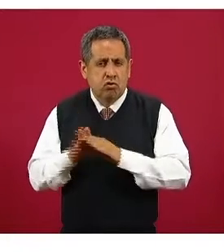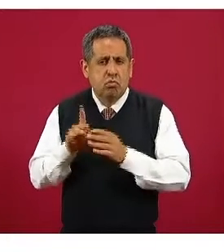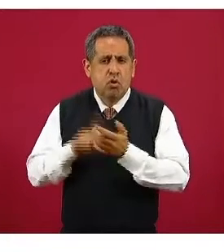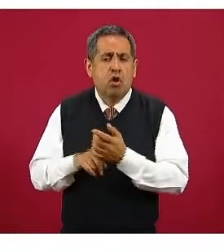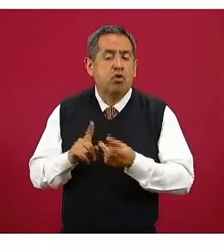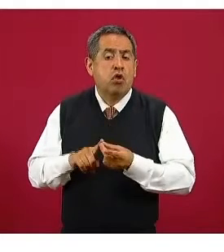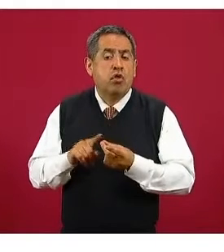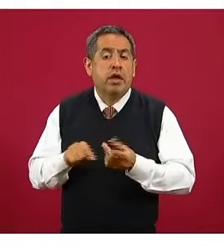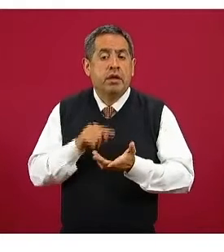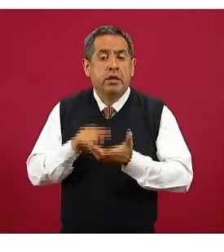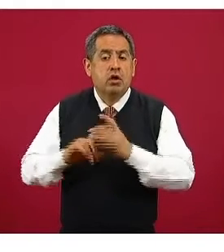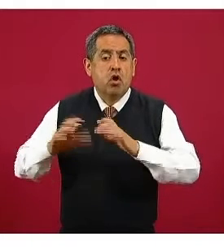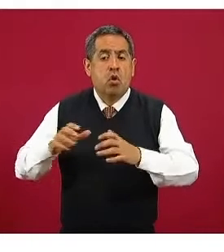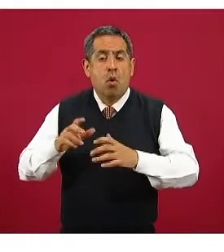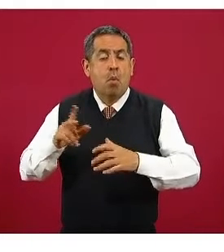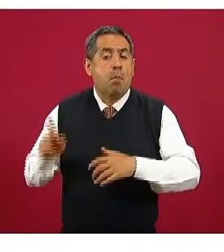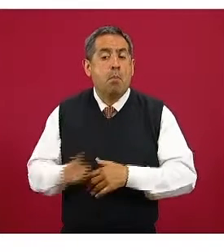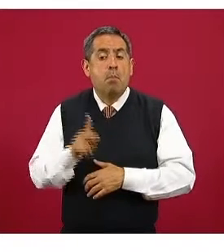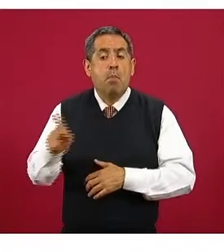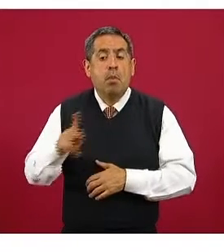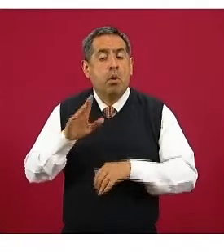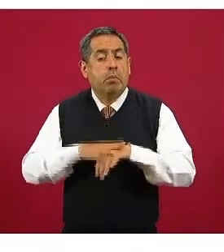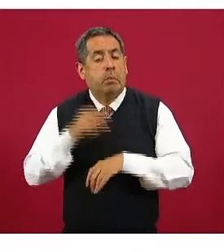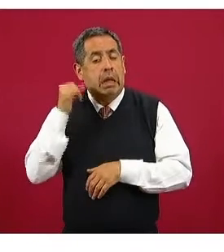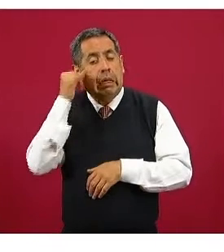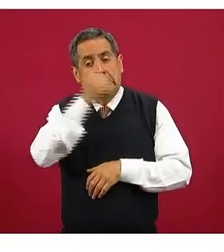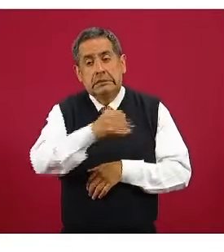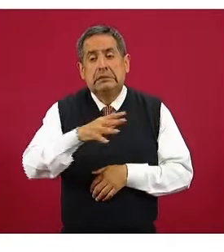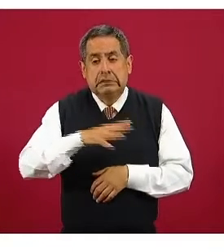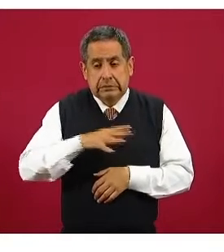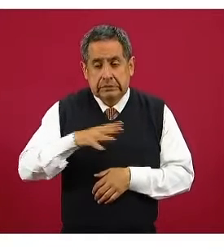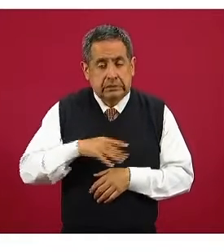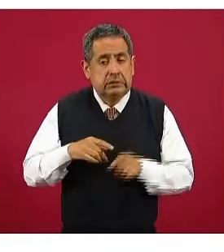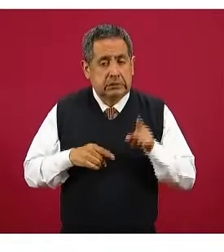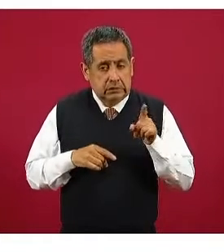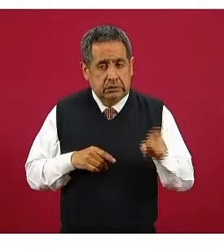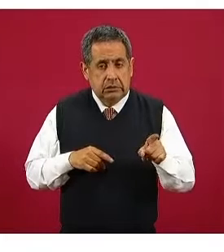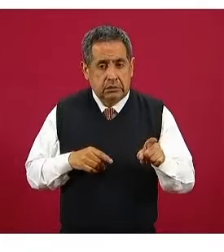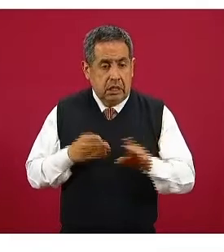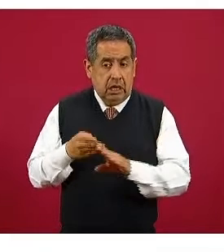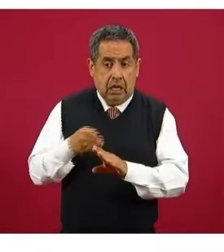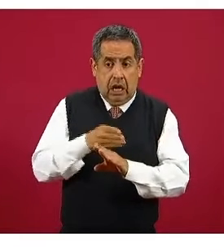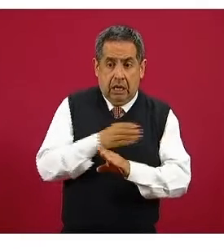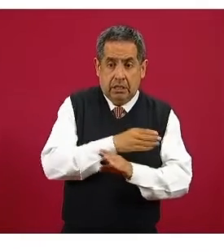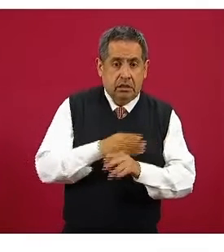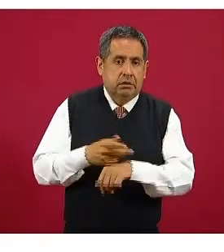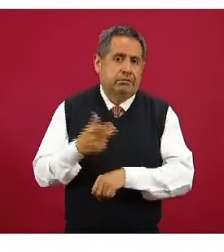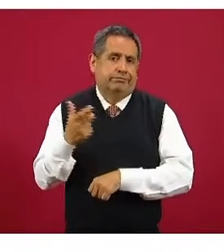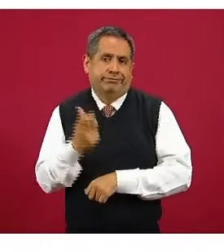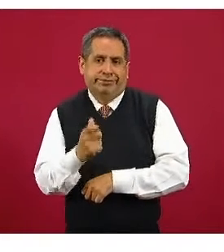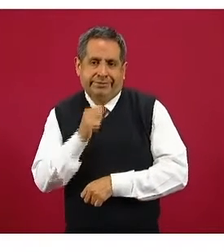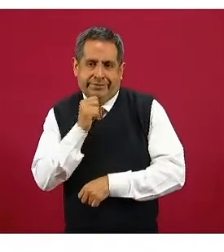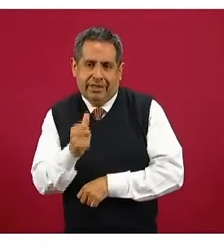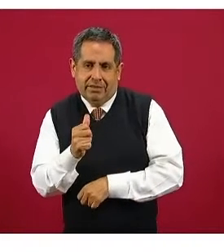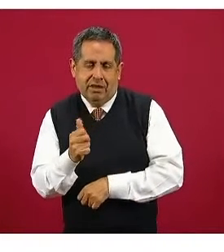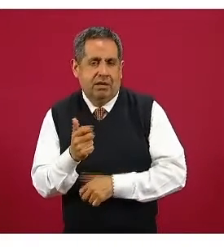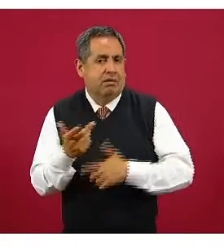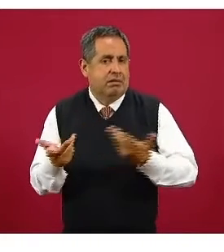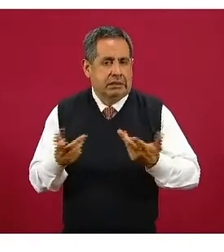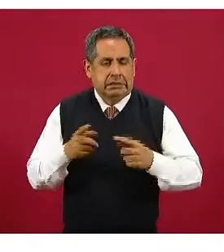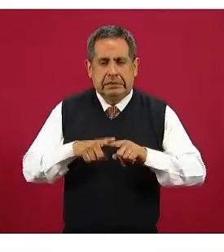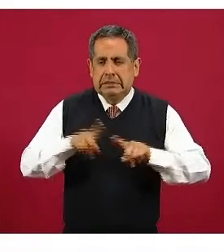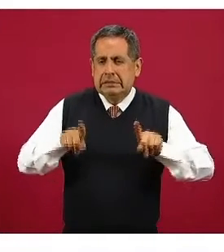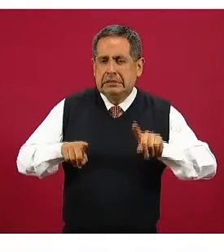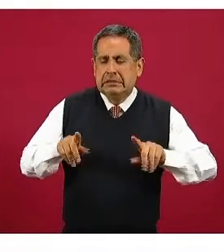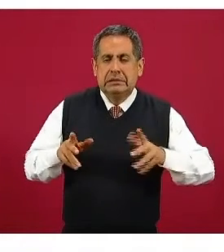han visto en perros en comunidades rurales, muchas veces sin antecedente de vacunación, y ya con una variante